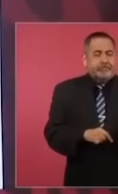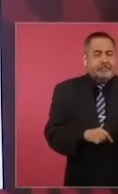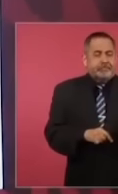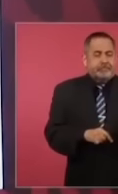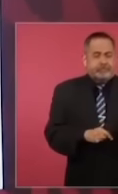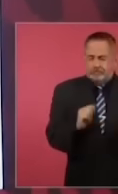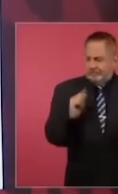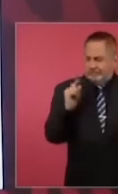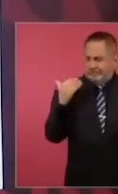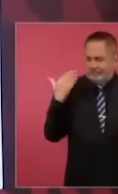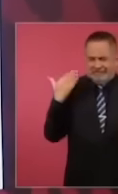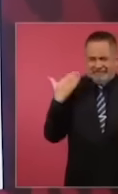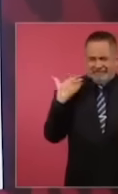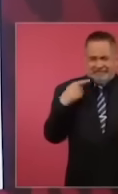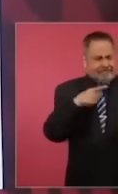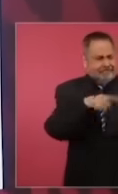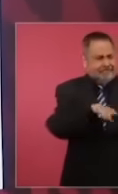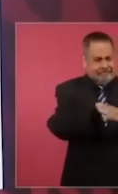hace poco